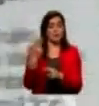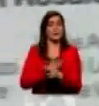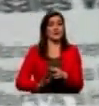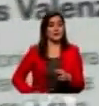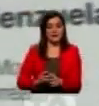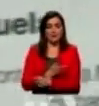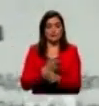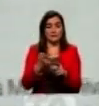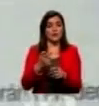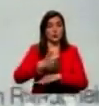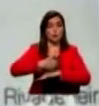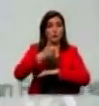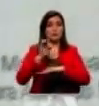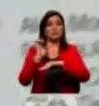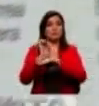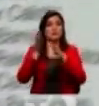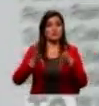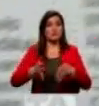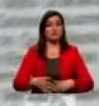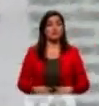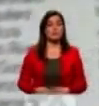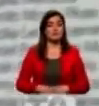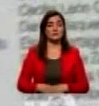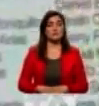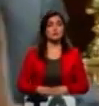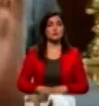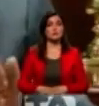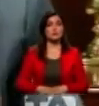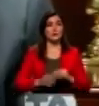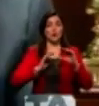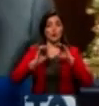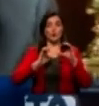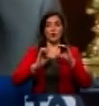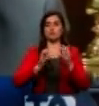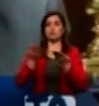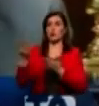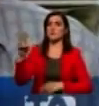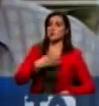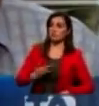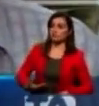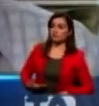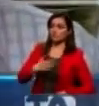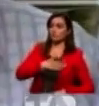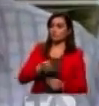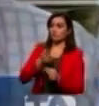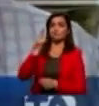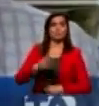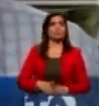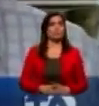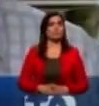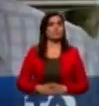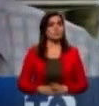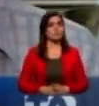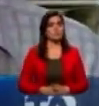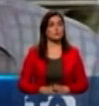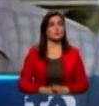de gobierno y ecuatorianos. El comunicado es muy claro, dice: señor vicepresidente, renuncie. Hay tantas cosas que